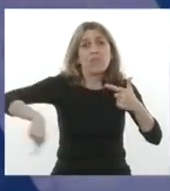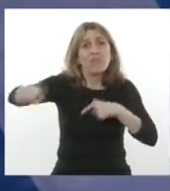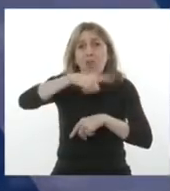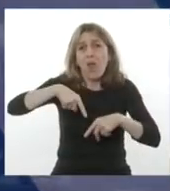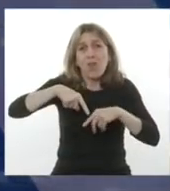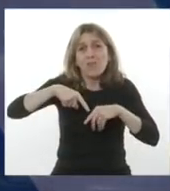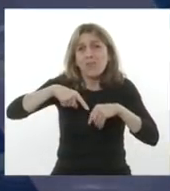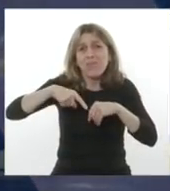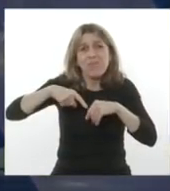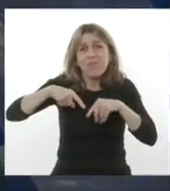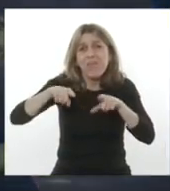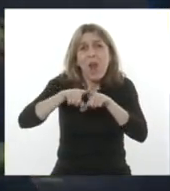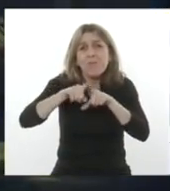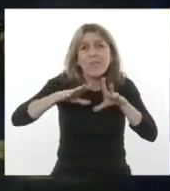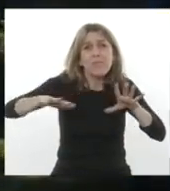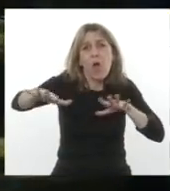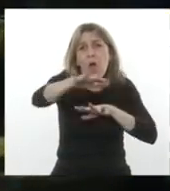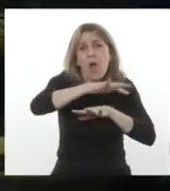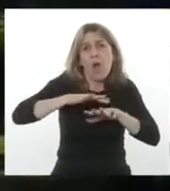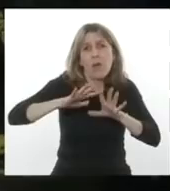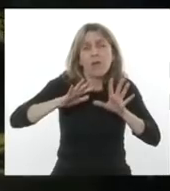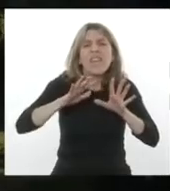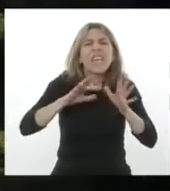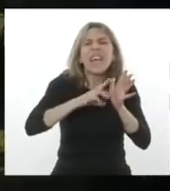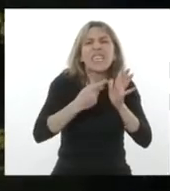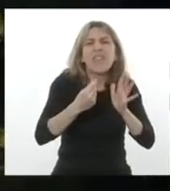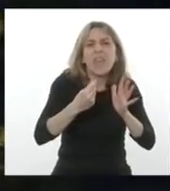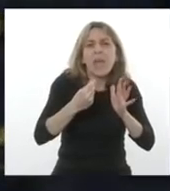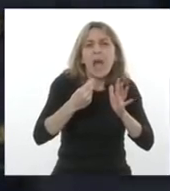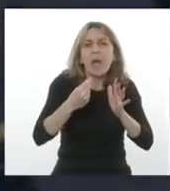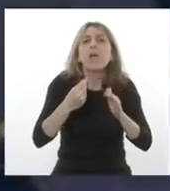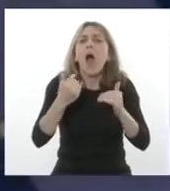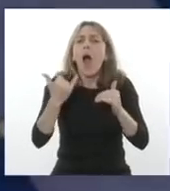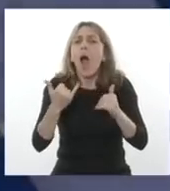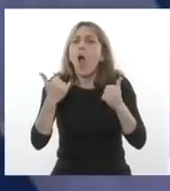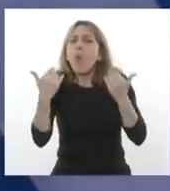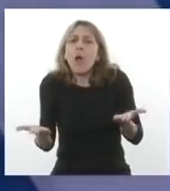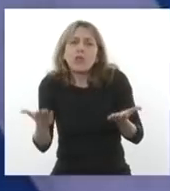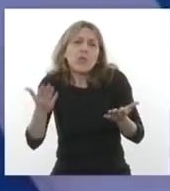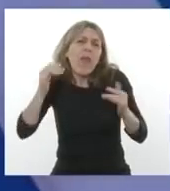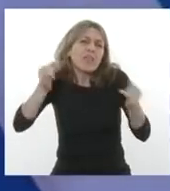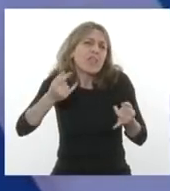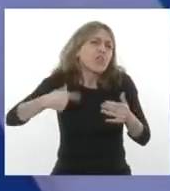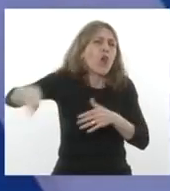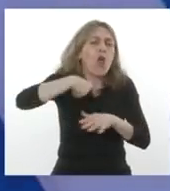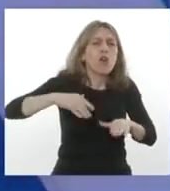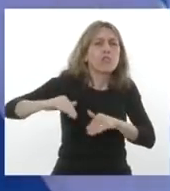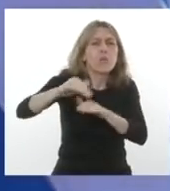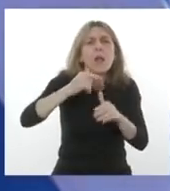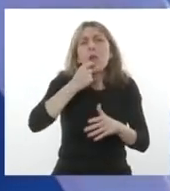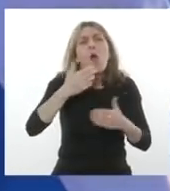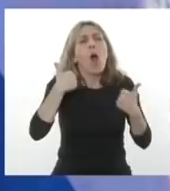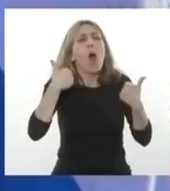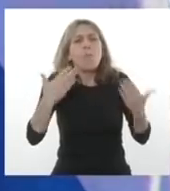iguales. Ser iguales quiere decir que todos tengamos las mismas oportunidades para poder